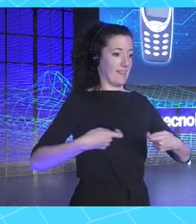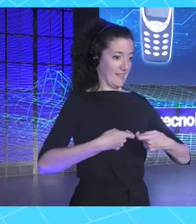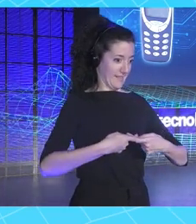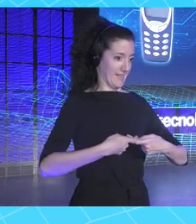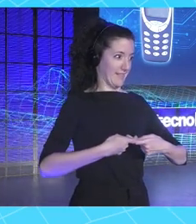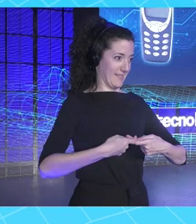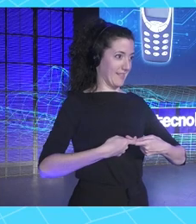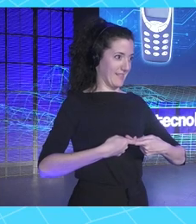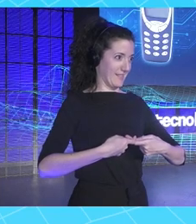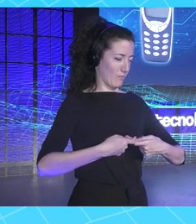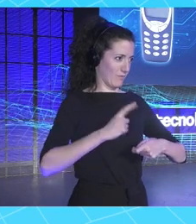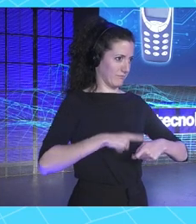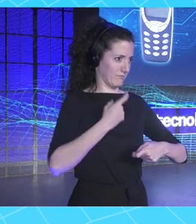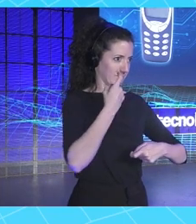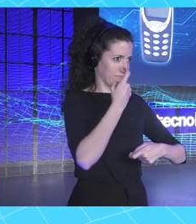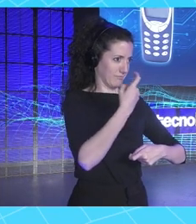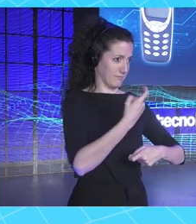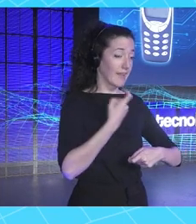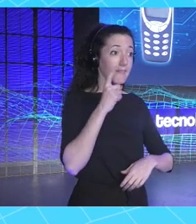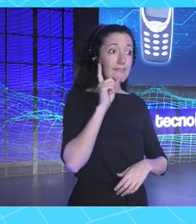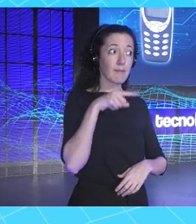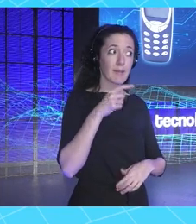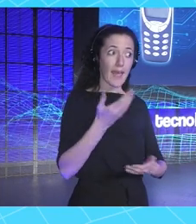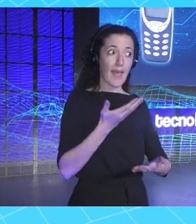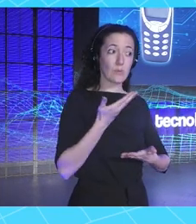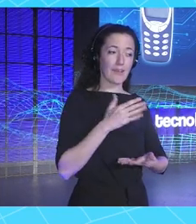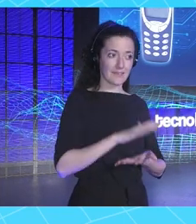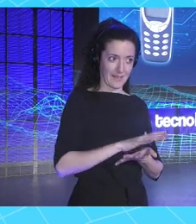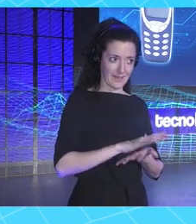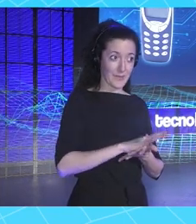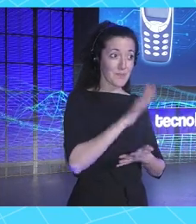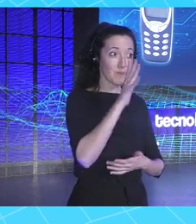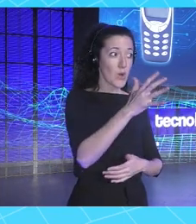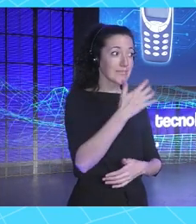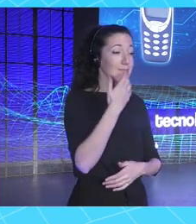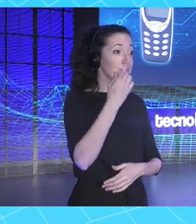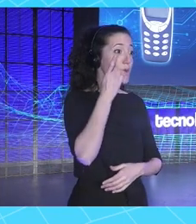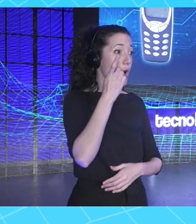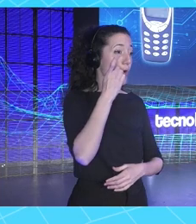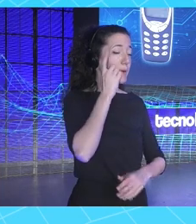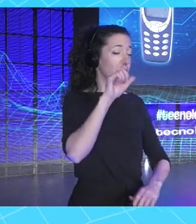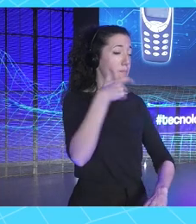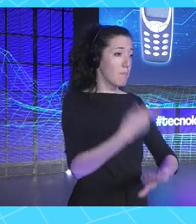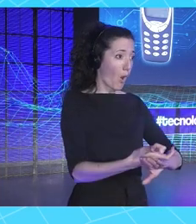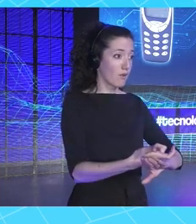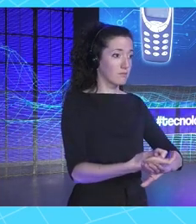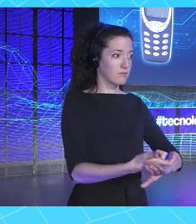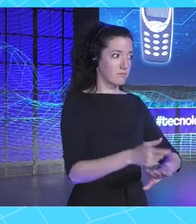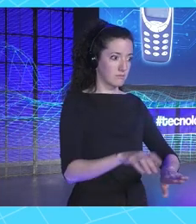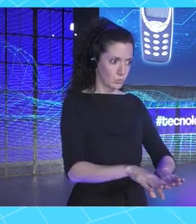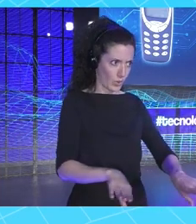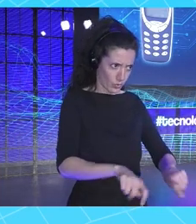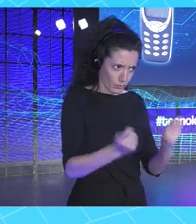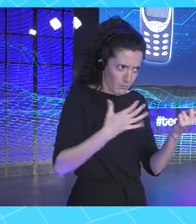estar tranquilo porque se me caía el suelo y sufría más por el suelo que por el móvil Ahora son microinfartos constantes